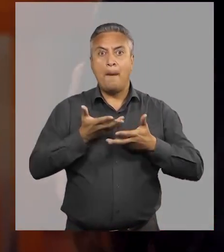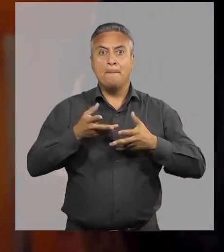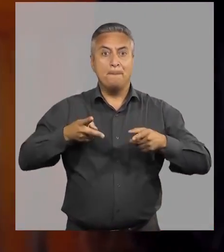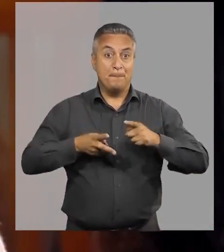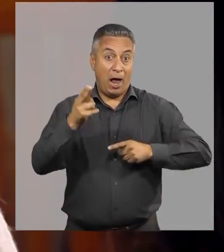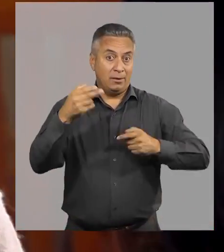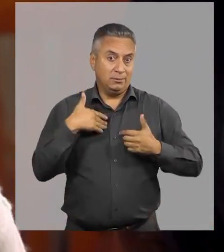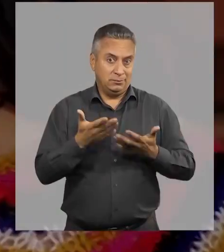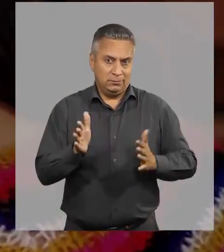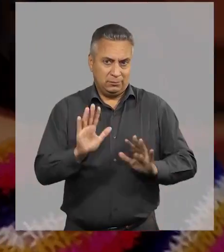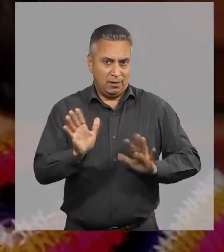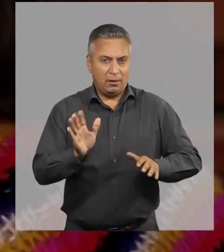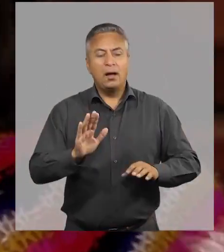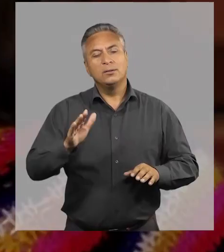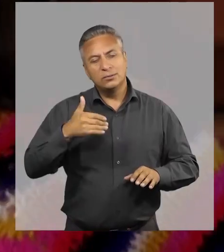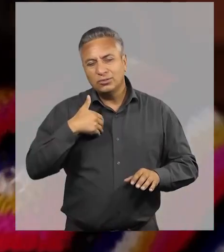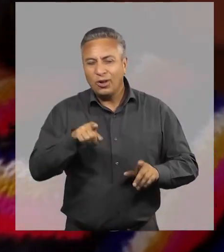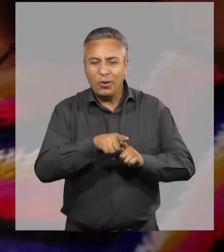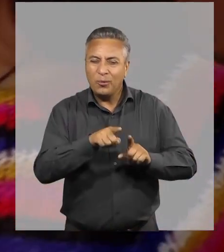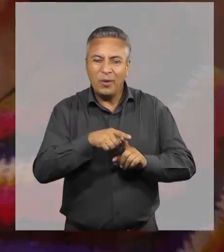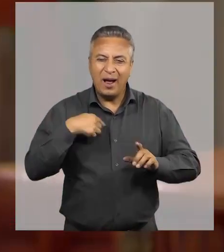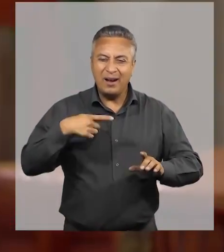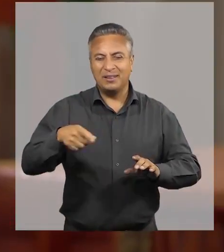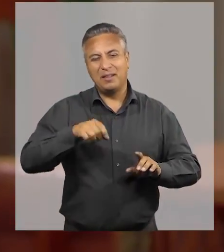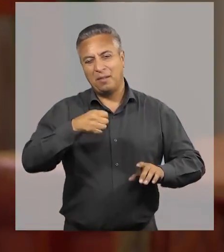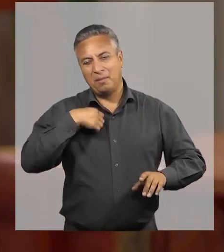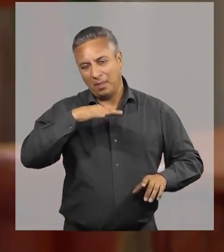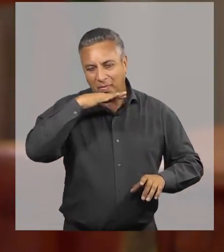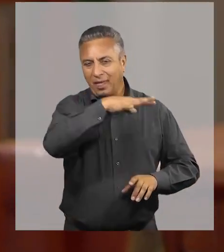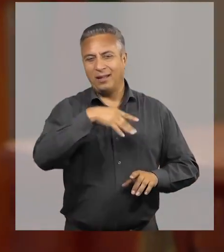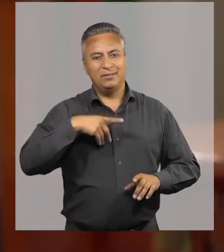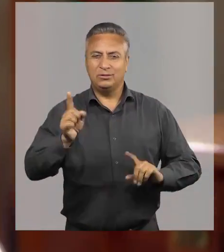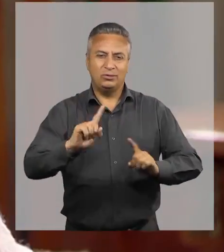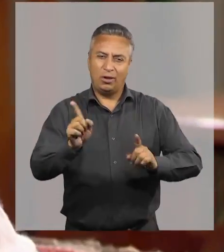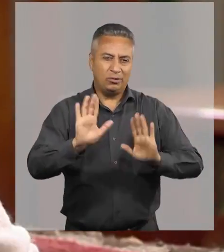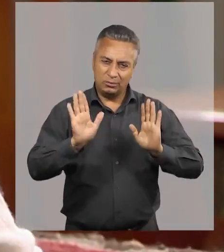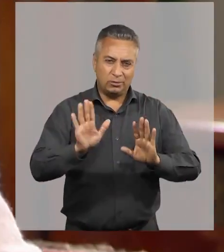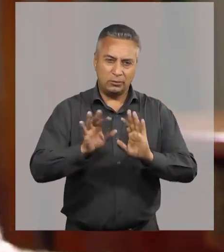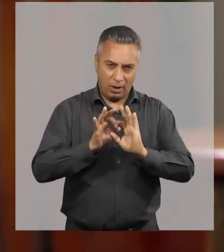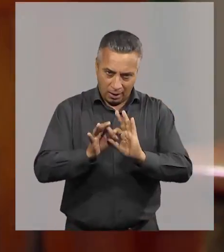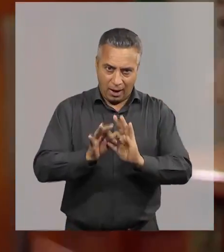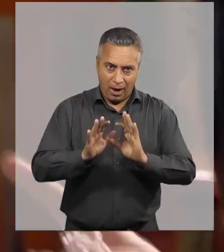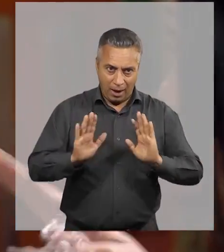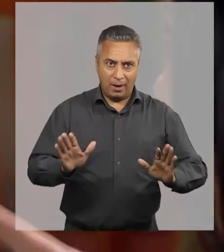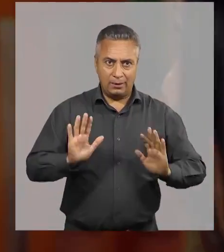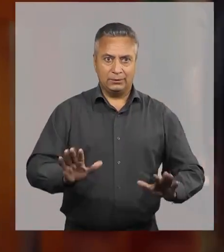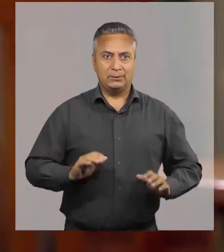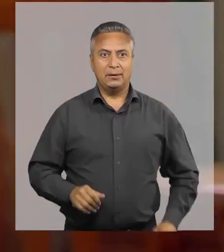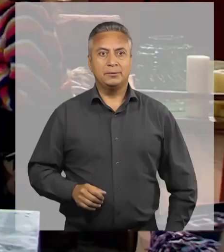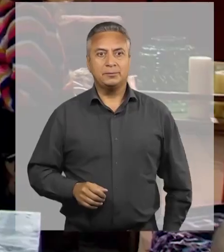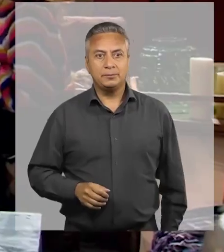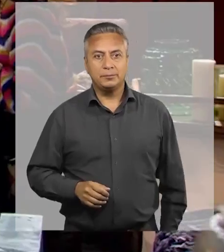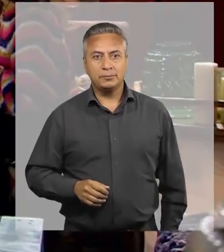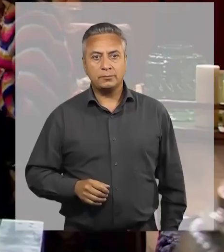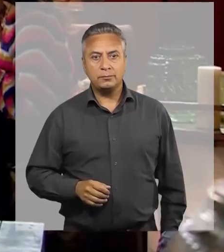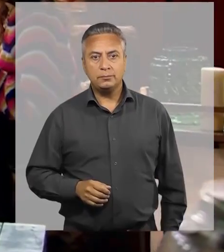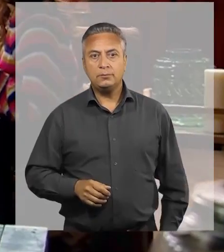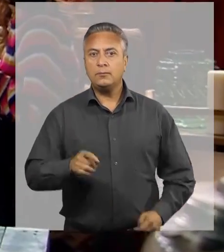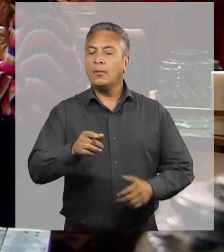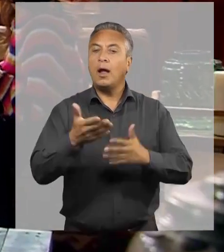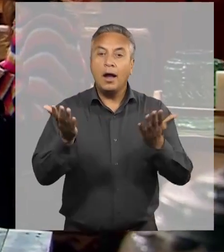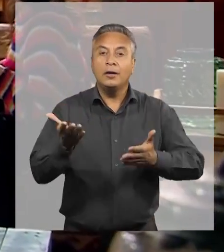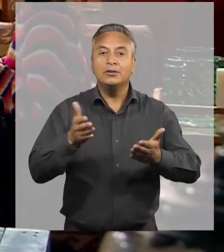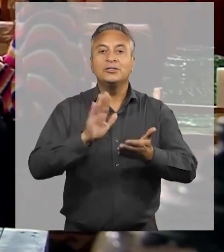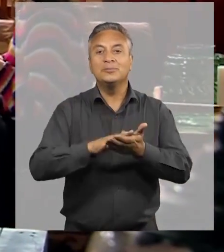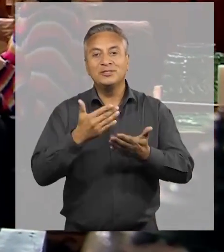o si no me contaría nada más. Ya, vos, Jacinta, yo jamás te voy a echar al agua. ¿Cómo se te ocurre? Te doy gracias. No. Sabía que